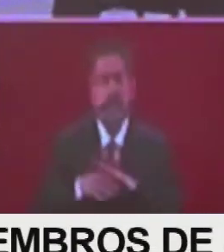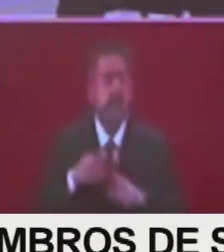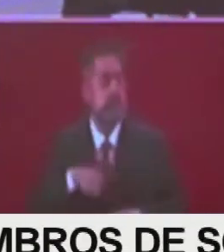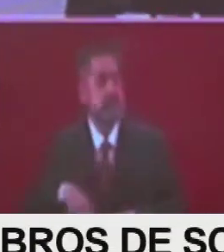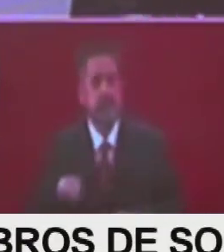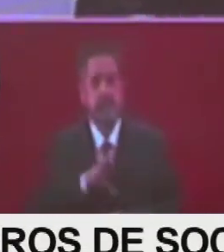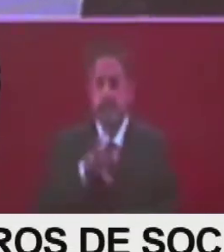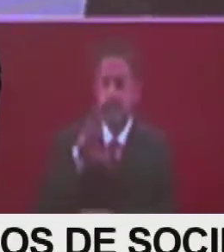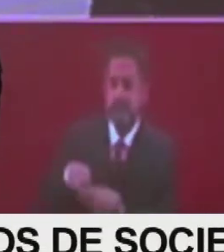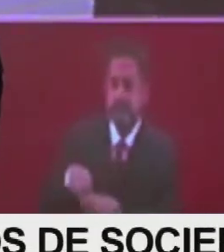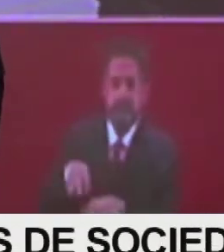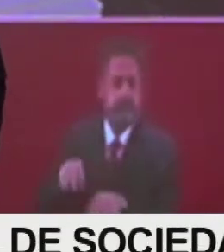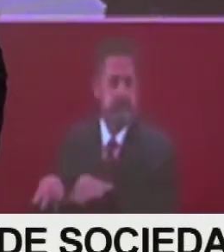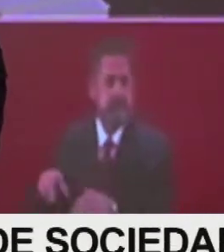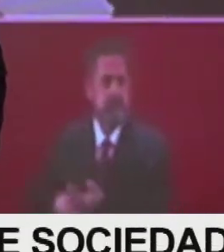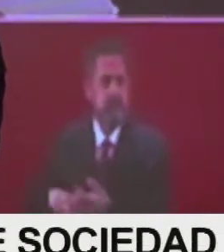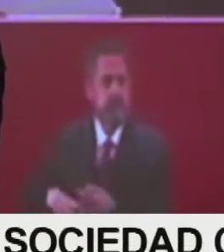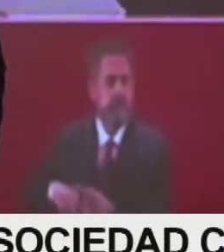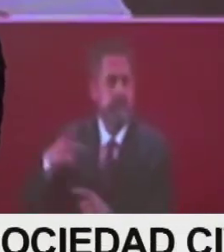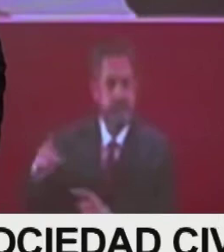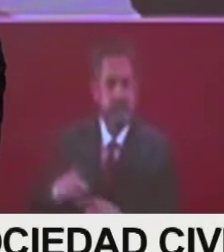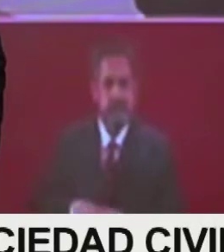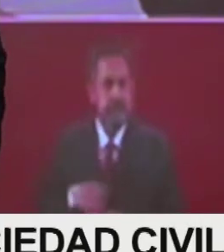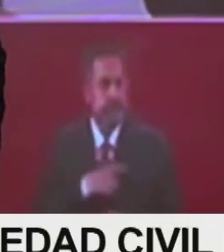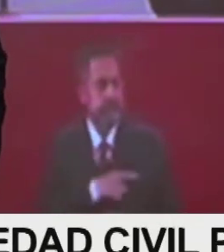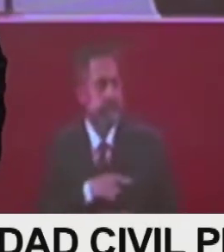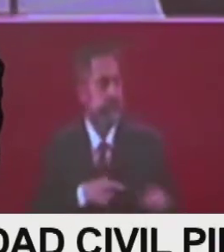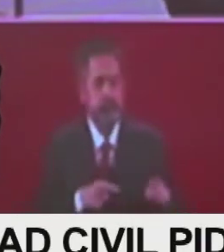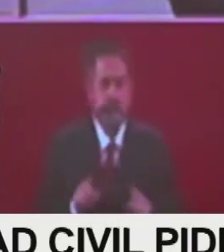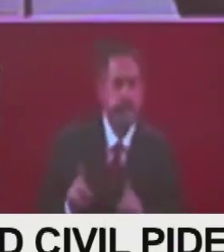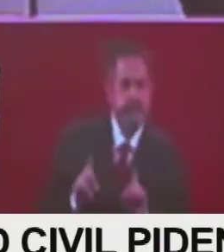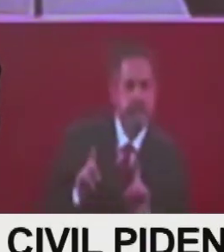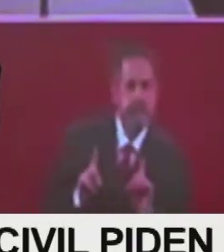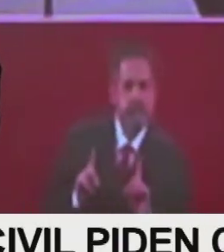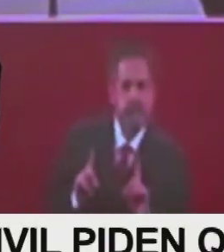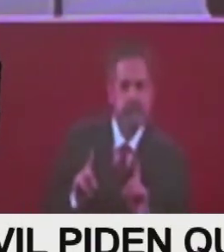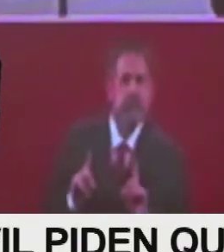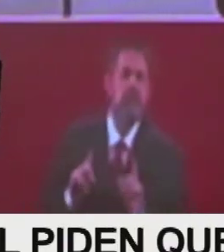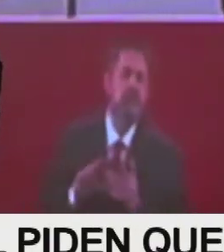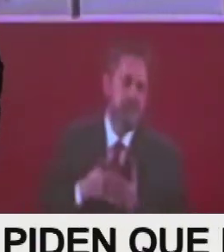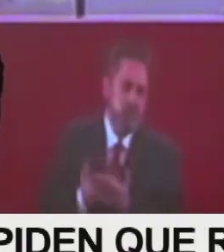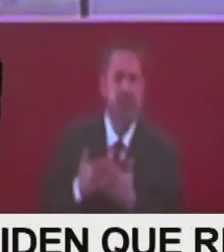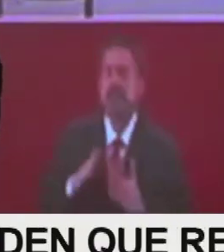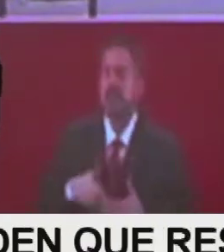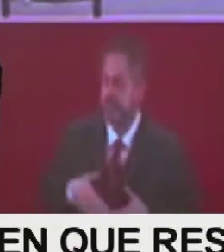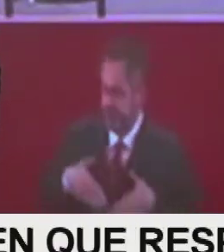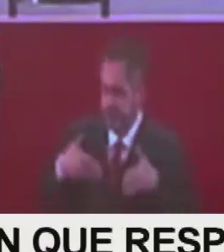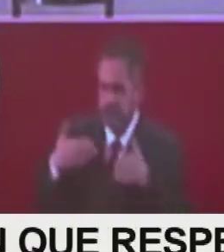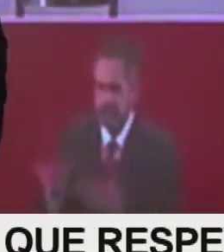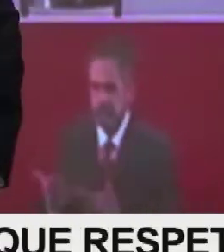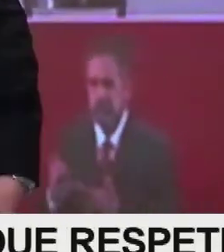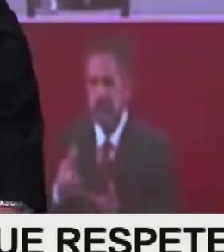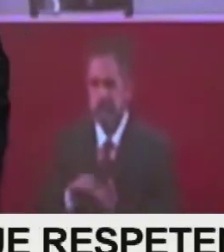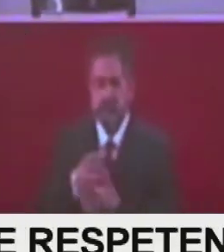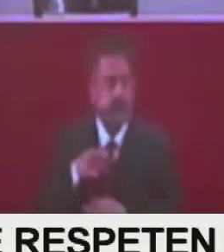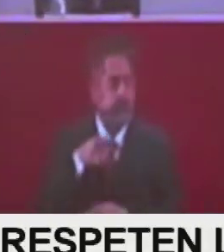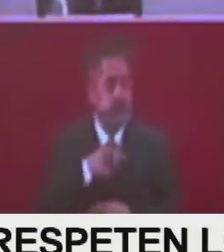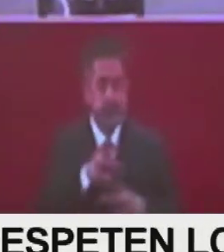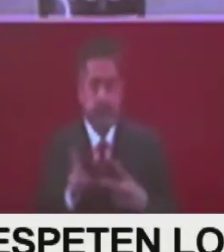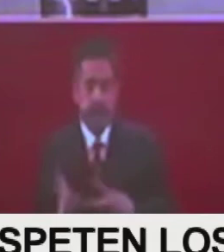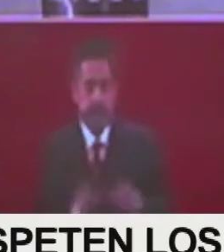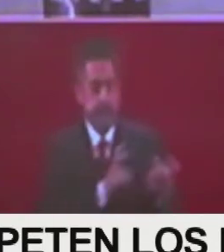más encumbrados tienen todos los derechos y privilegios que usted y yo jamás tendremos.